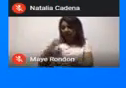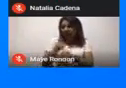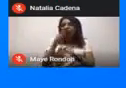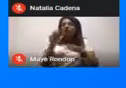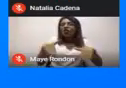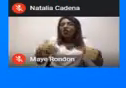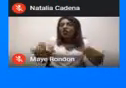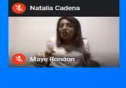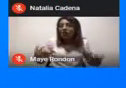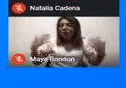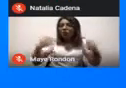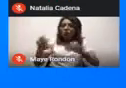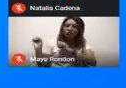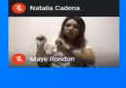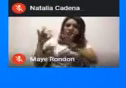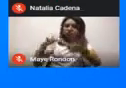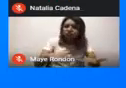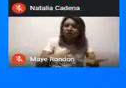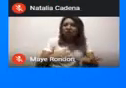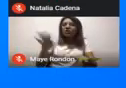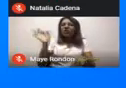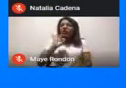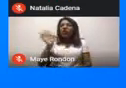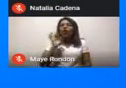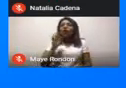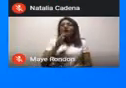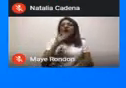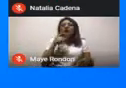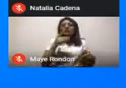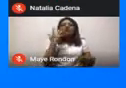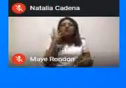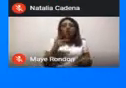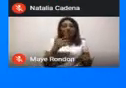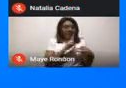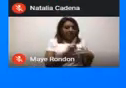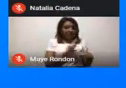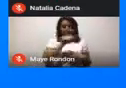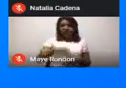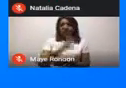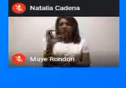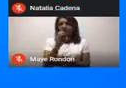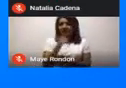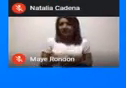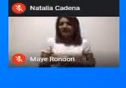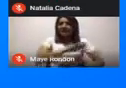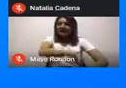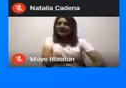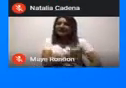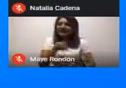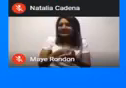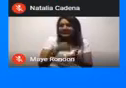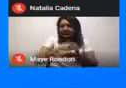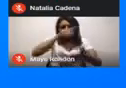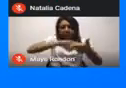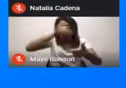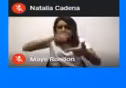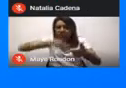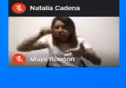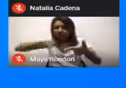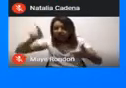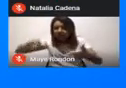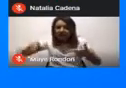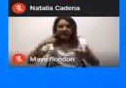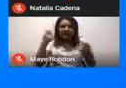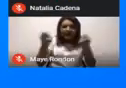migración importante o un traspaso de fronteras diariamente. El ministerio, se trataron de hacer como estas métricas entre el DAN, el Ministerio